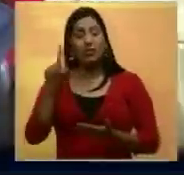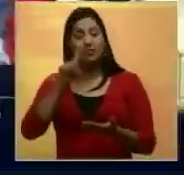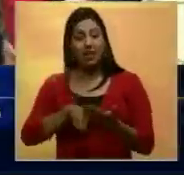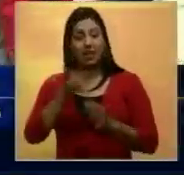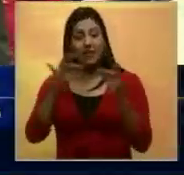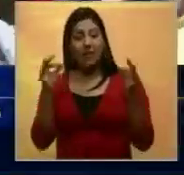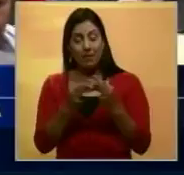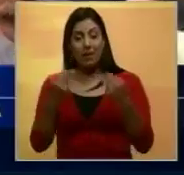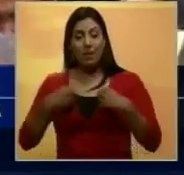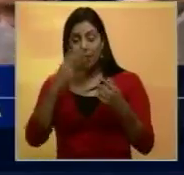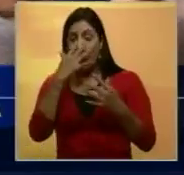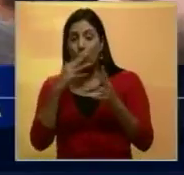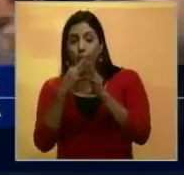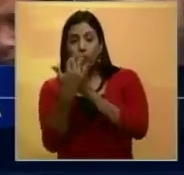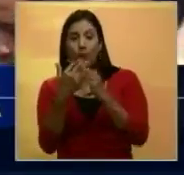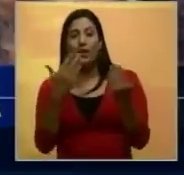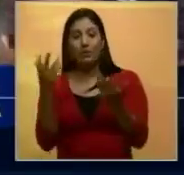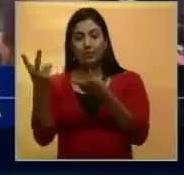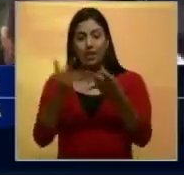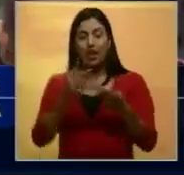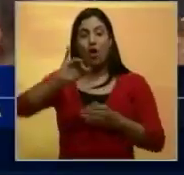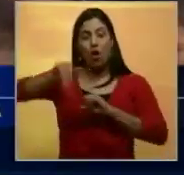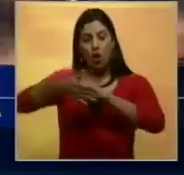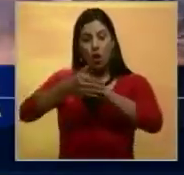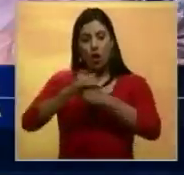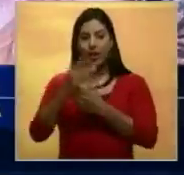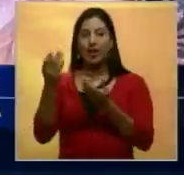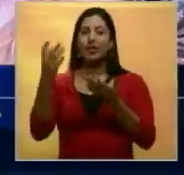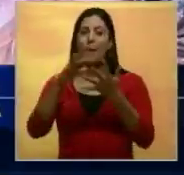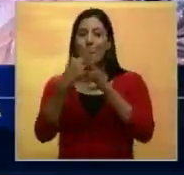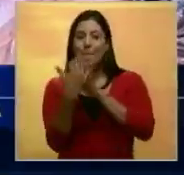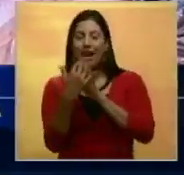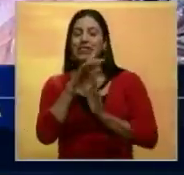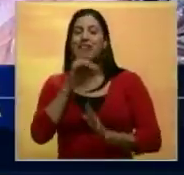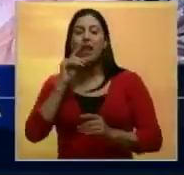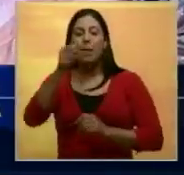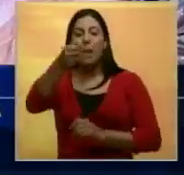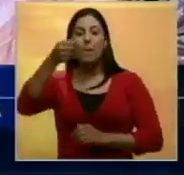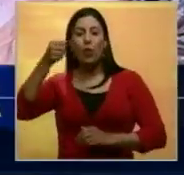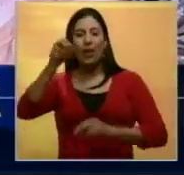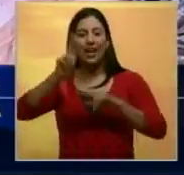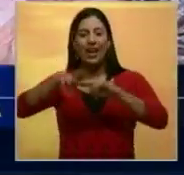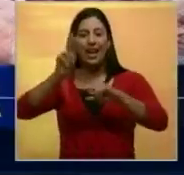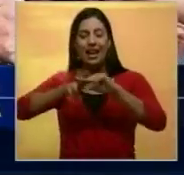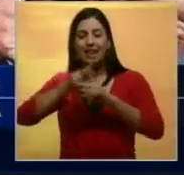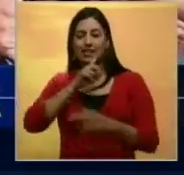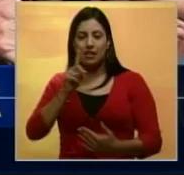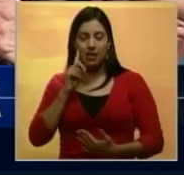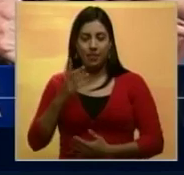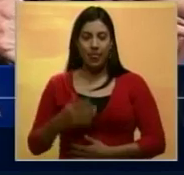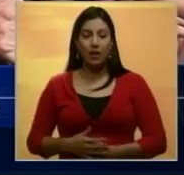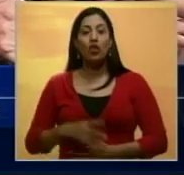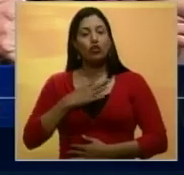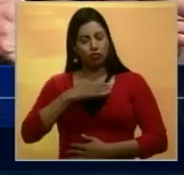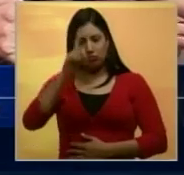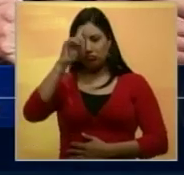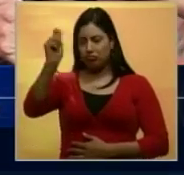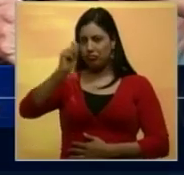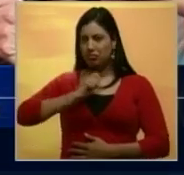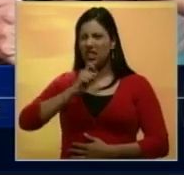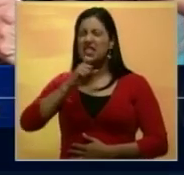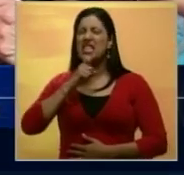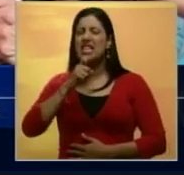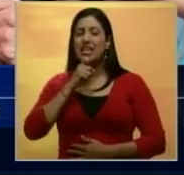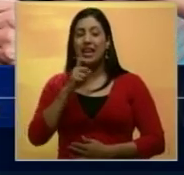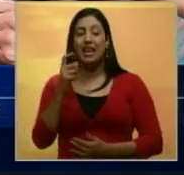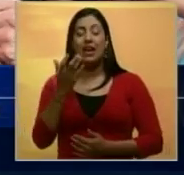zonas populares recibieron al alcalde Jorge Rodríguez, quien llegó al barrio Puerta Negra con varios camiones. Cumpliendo la orden que nos diera